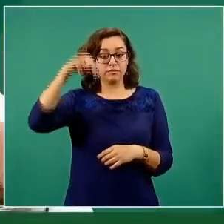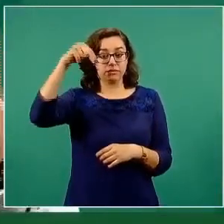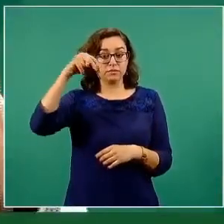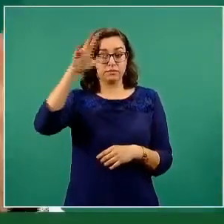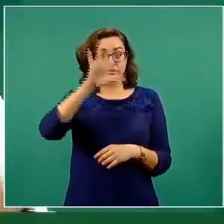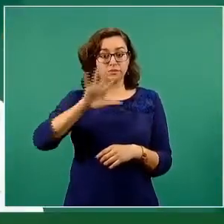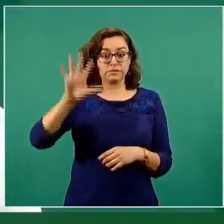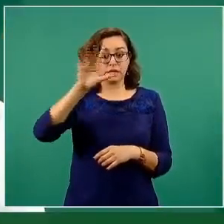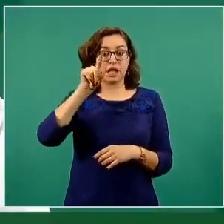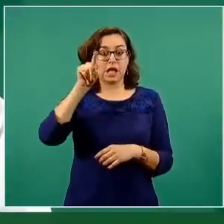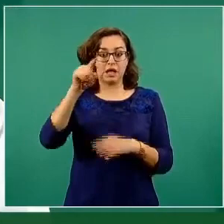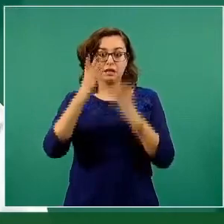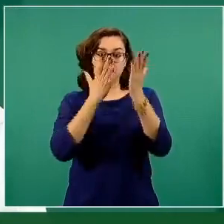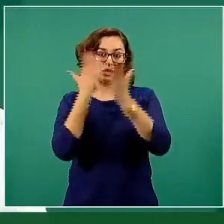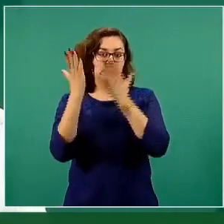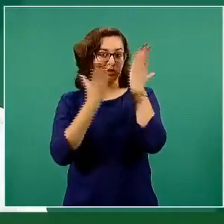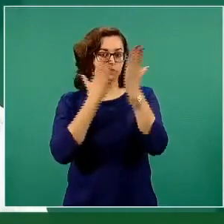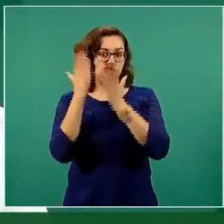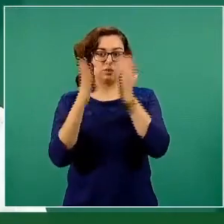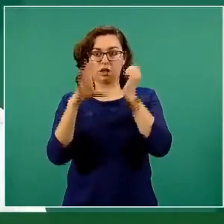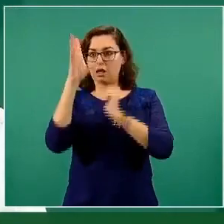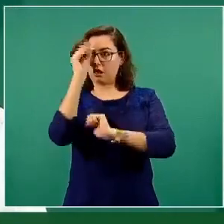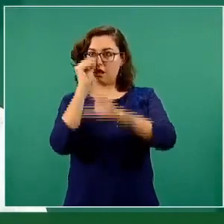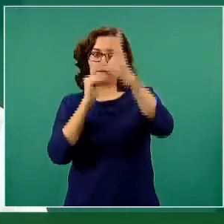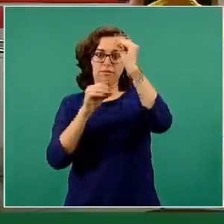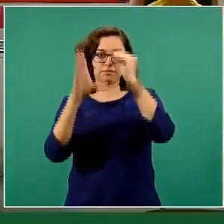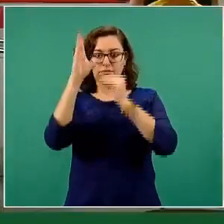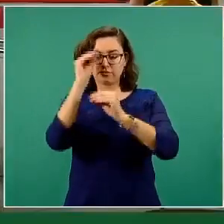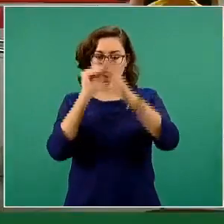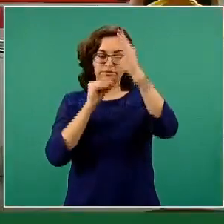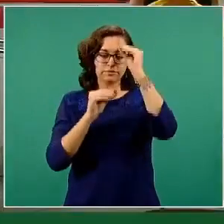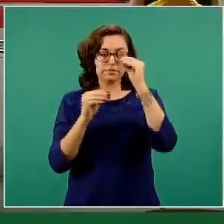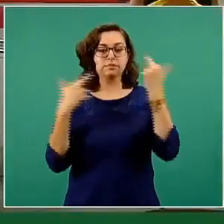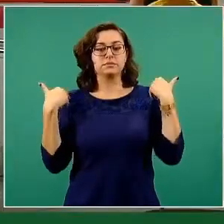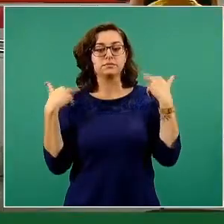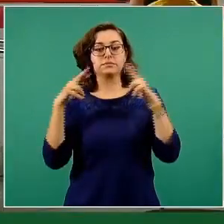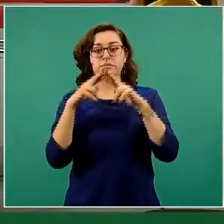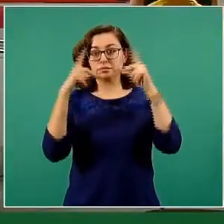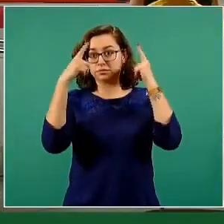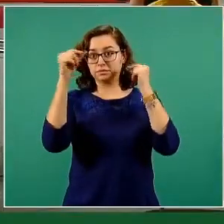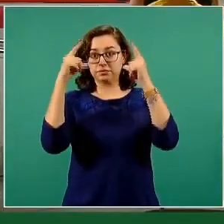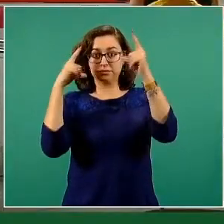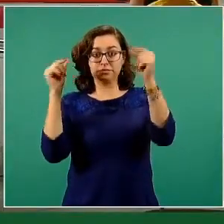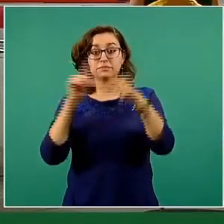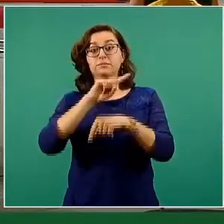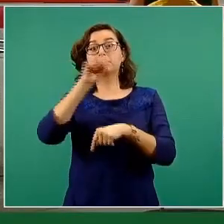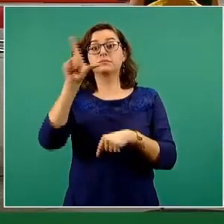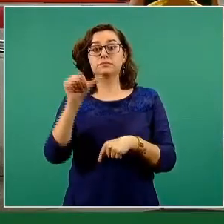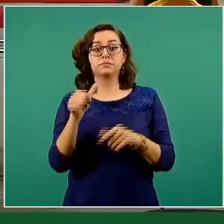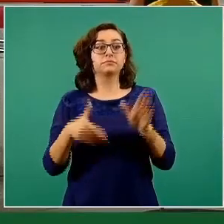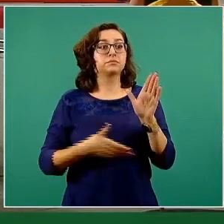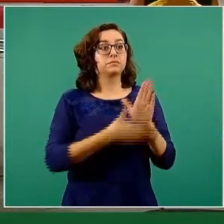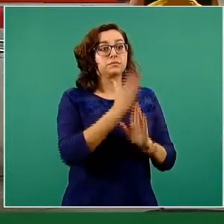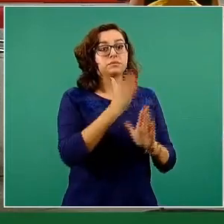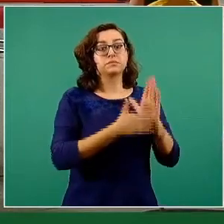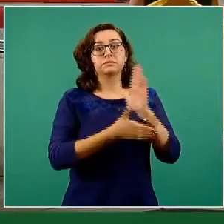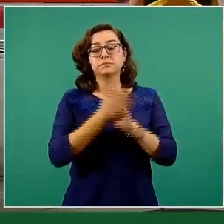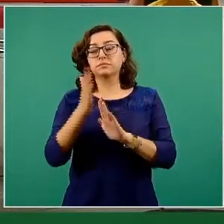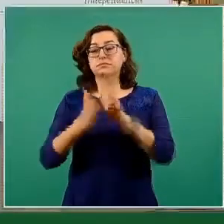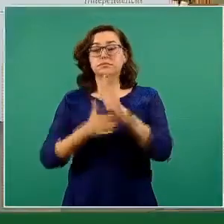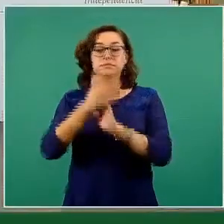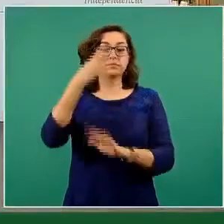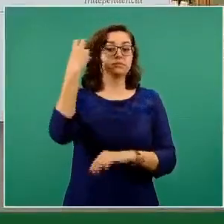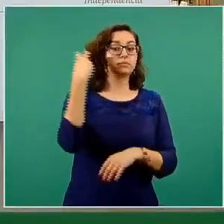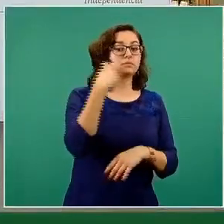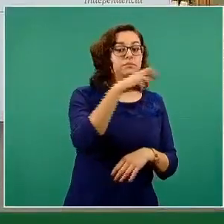porque es donde se forman estas personas, mentoras, mentores, y se desplazan al resto de las comunidades y municipios del